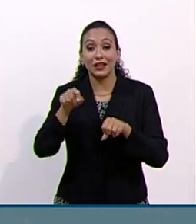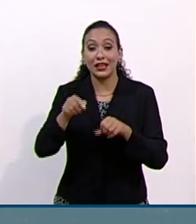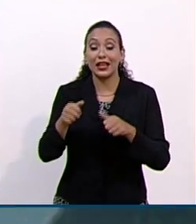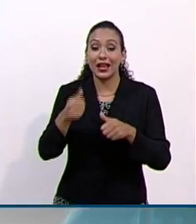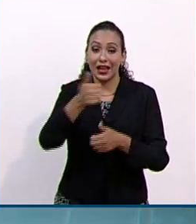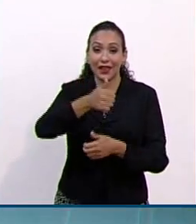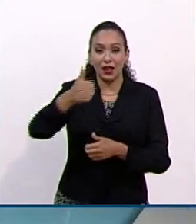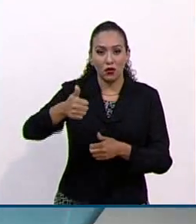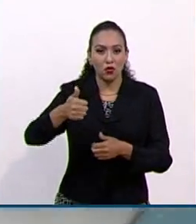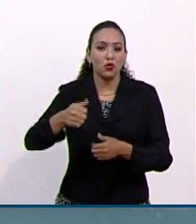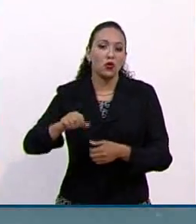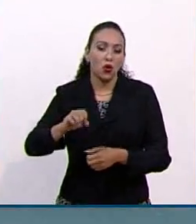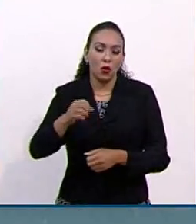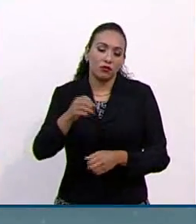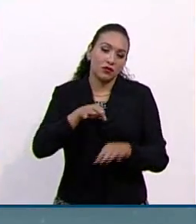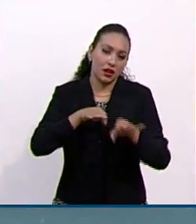mixta.